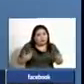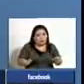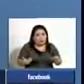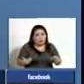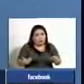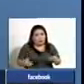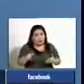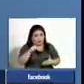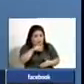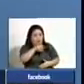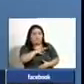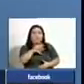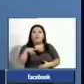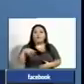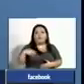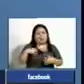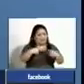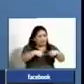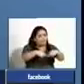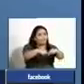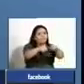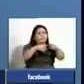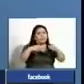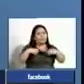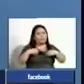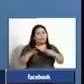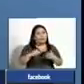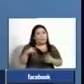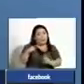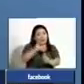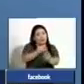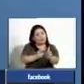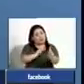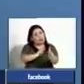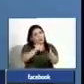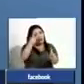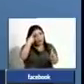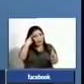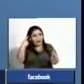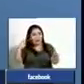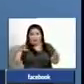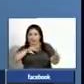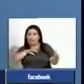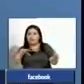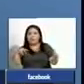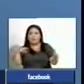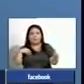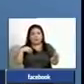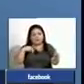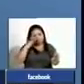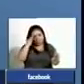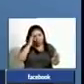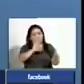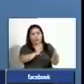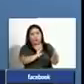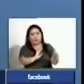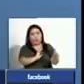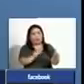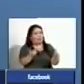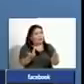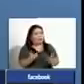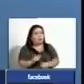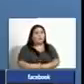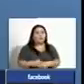vivos, de la familia que queda, para conmemorar la vida de la persona que se ha ido y poder hacerle un acto simbólico de despedida.